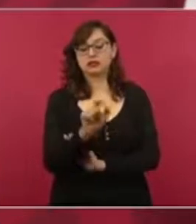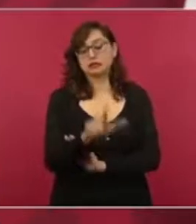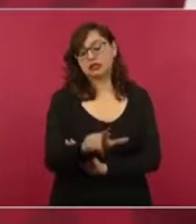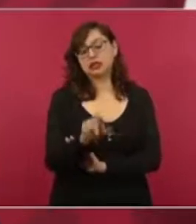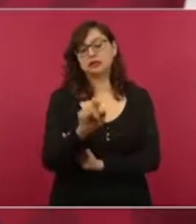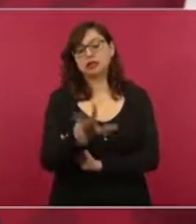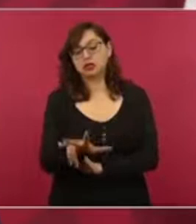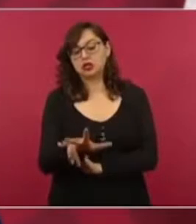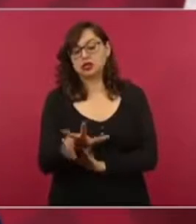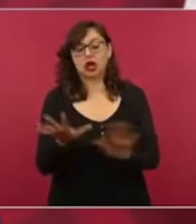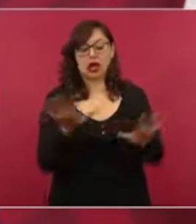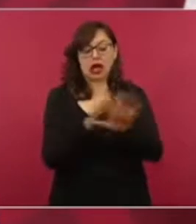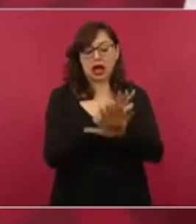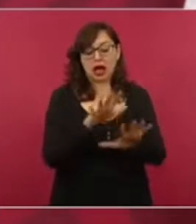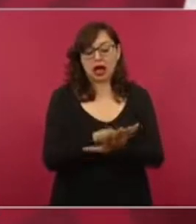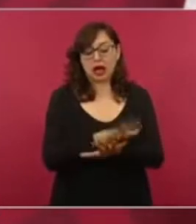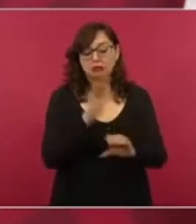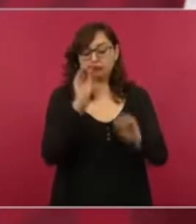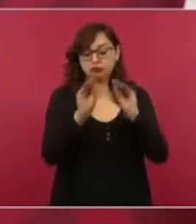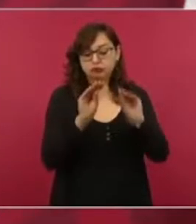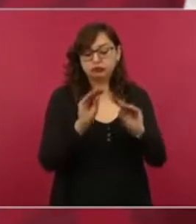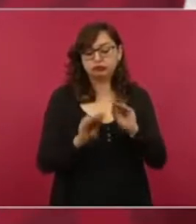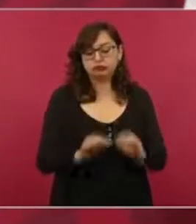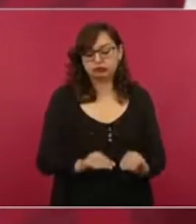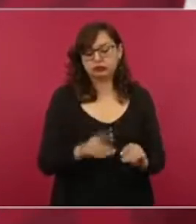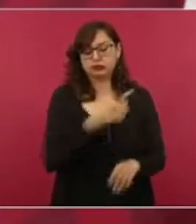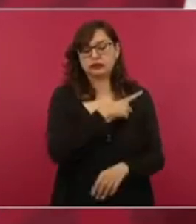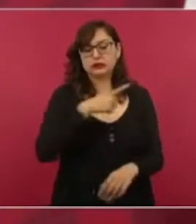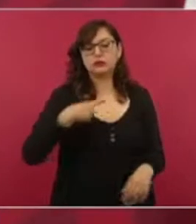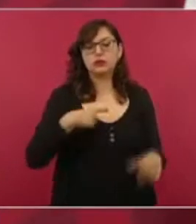28. Hay que tomar en cuenta,